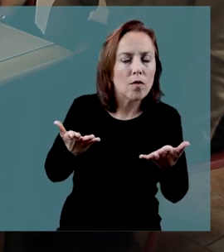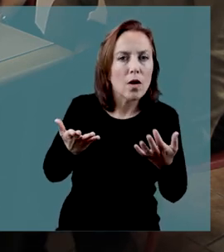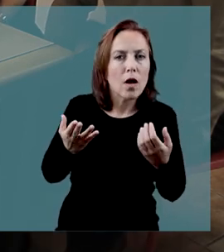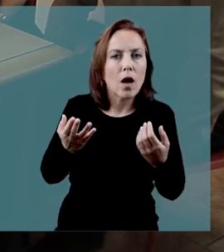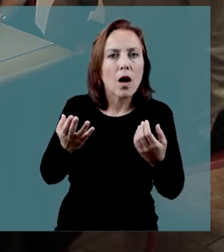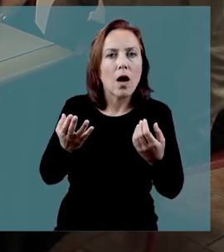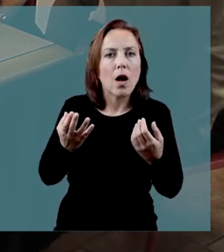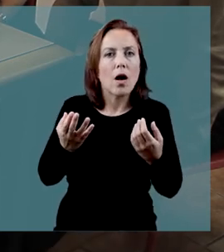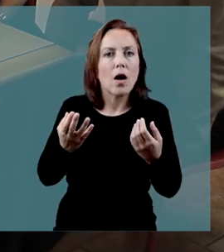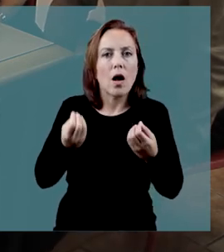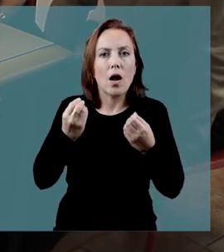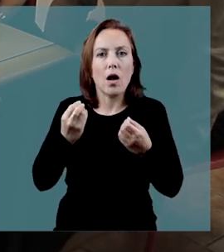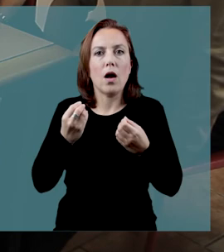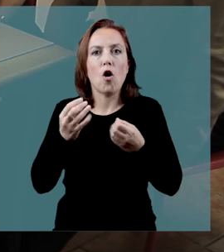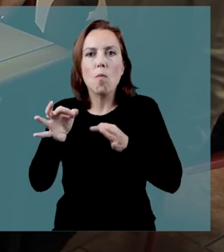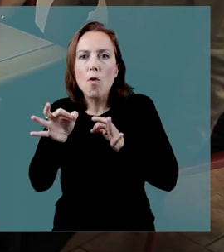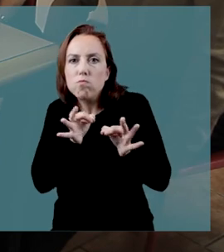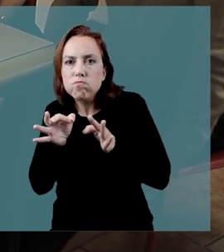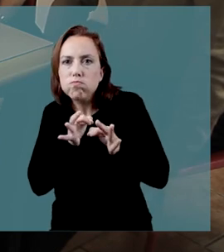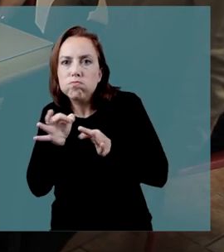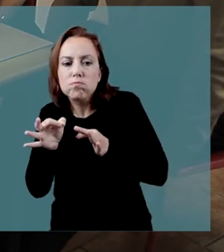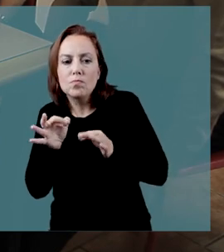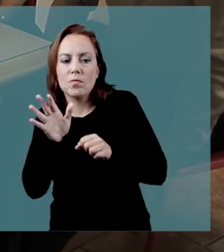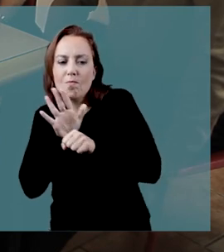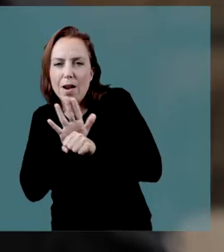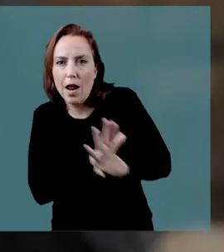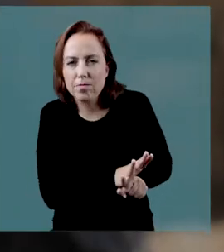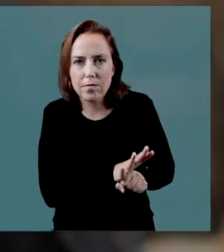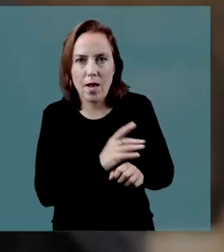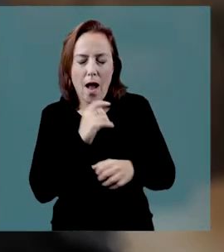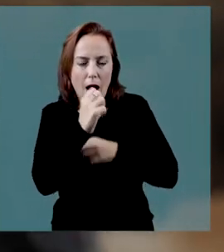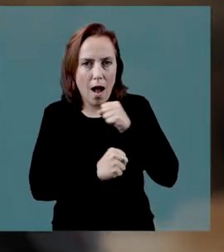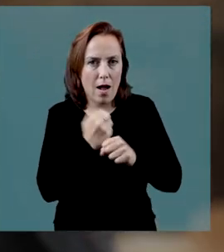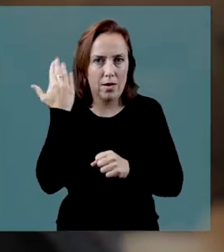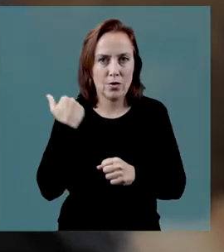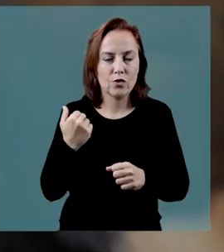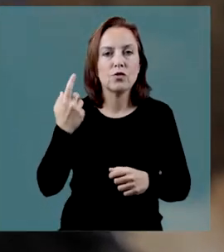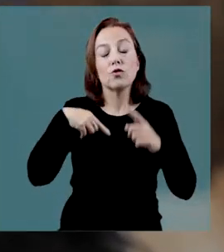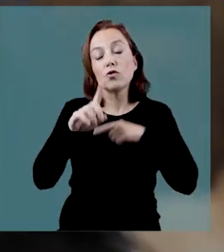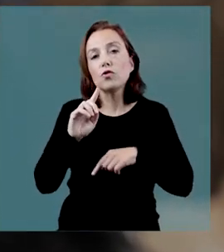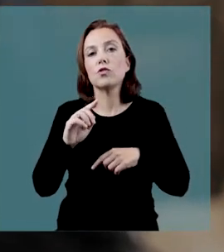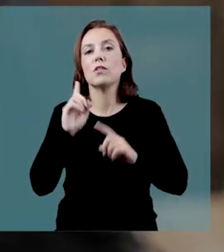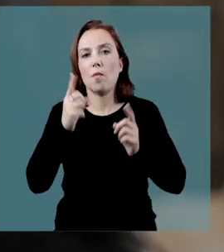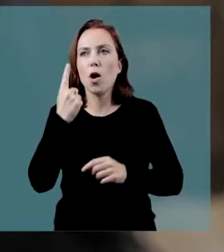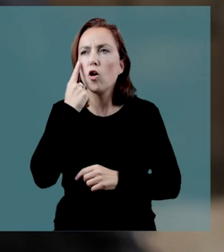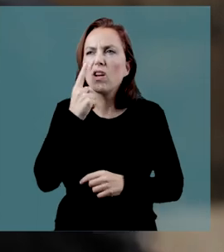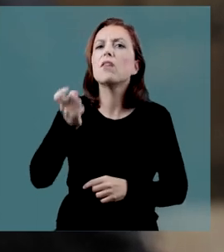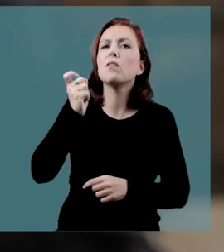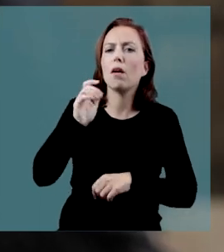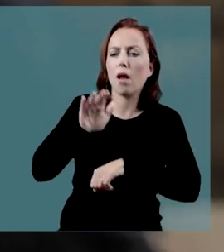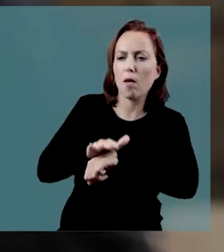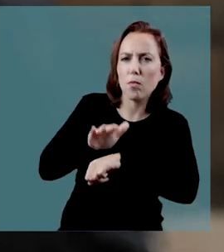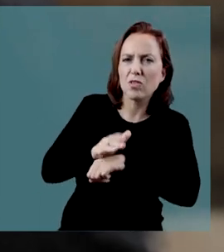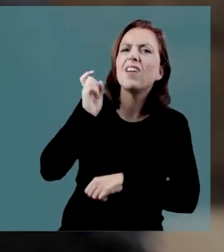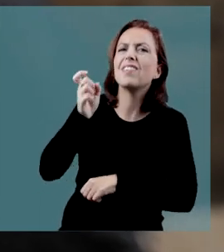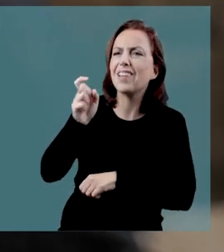fue la coordinación represiva de esos años. Y también pudimos conocer quiénes eran los autores, la gente activa